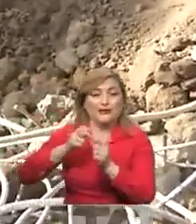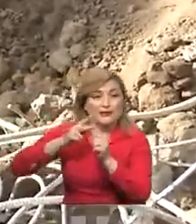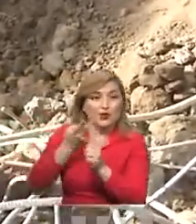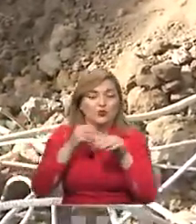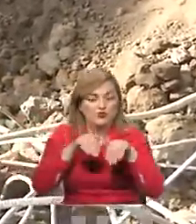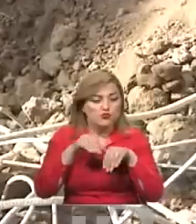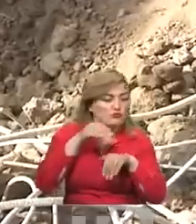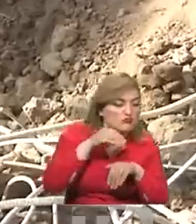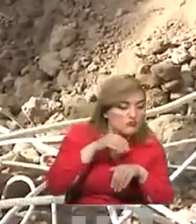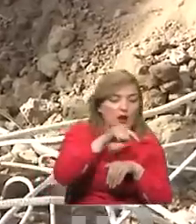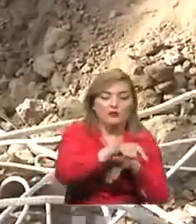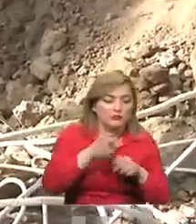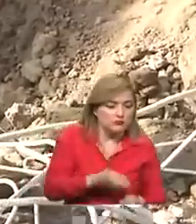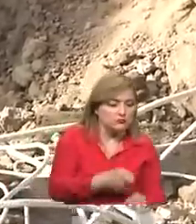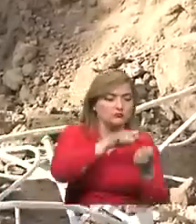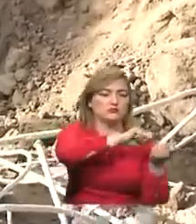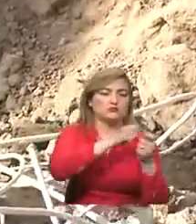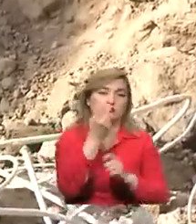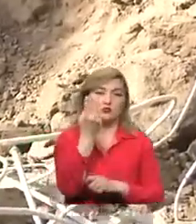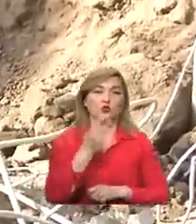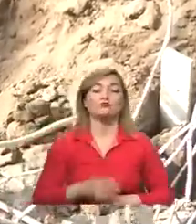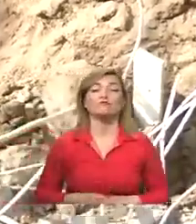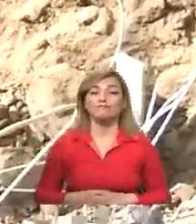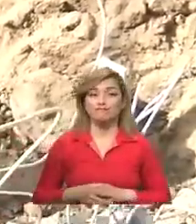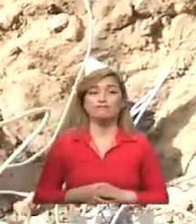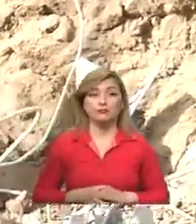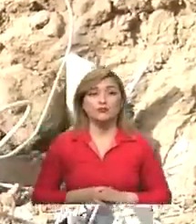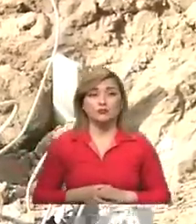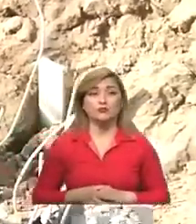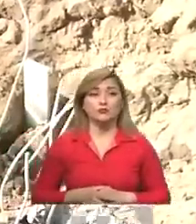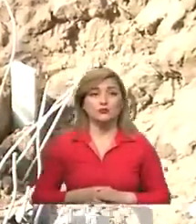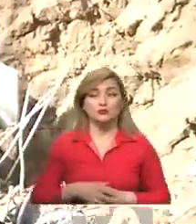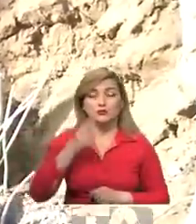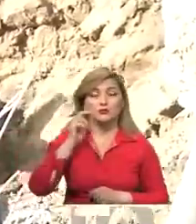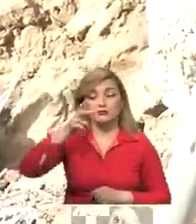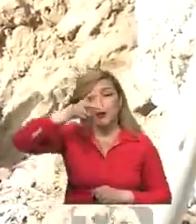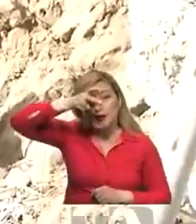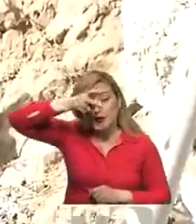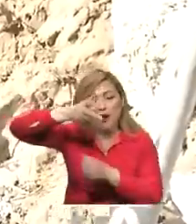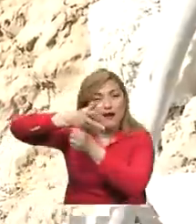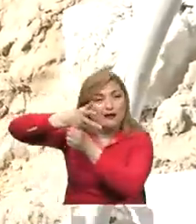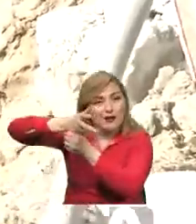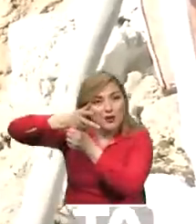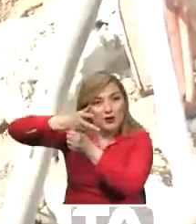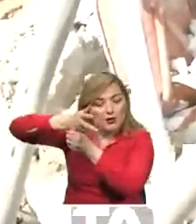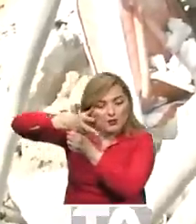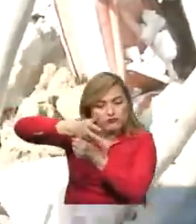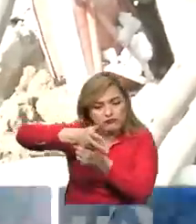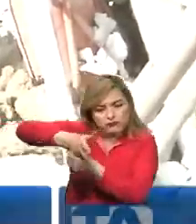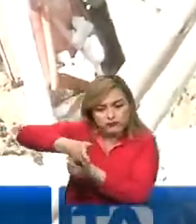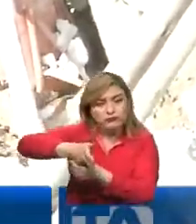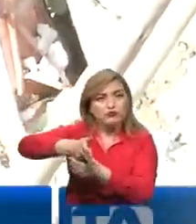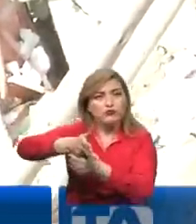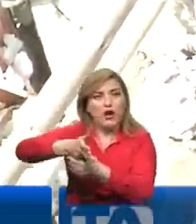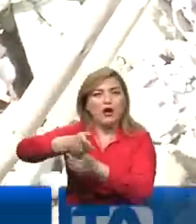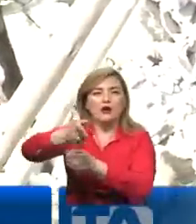2 canes realizan los marcajes de identificación de víctimas, ingresamos unas cámaras con las que pudimos ya identificar la presencia de